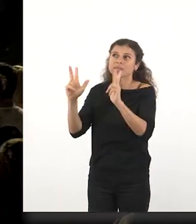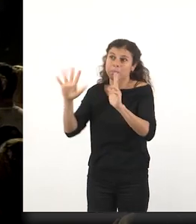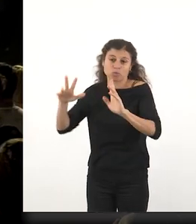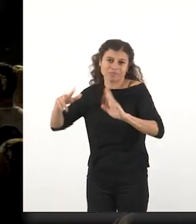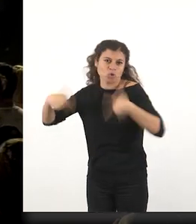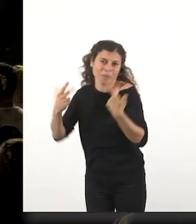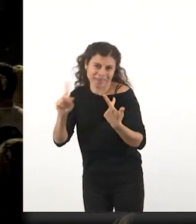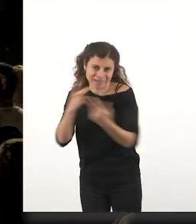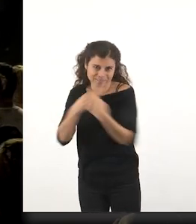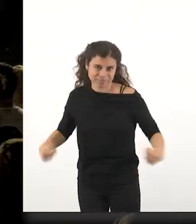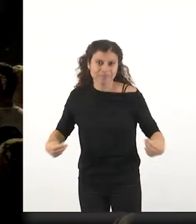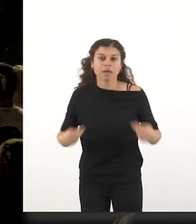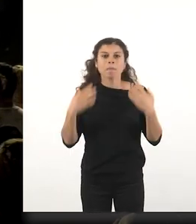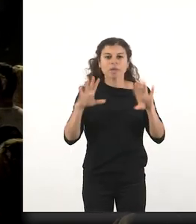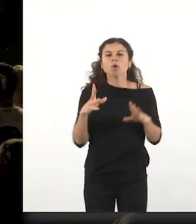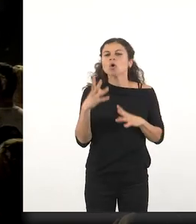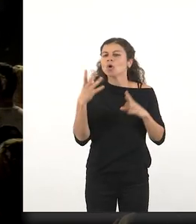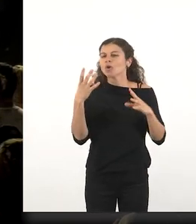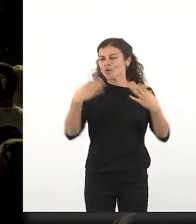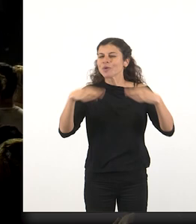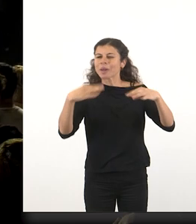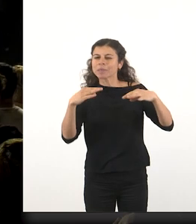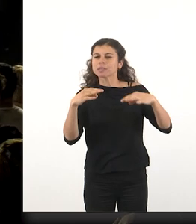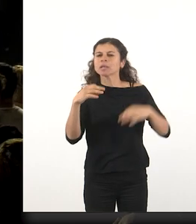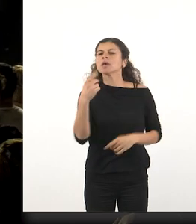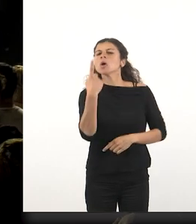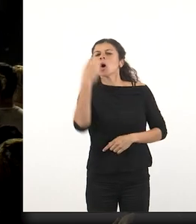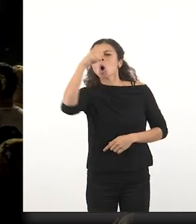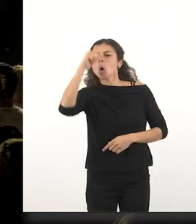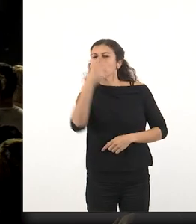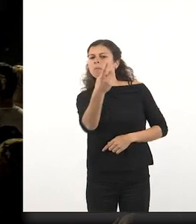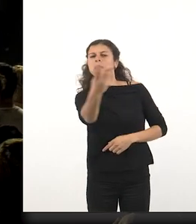allí. Hay más de un tío sentado atrás con otros tíos mirándome así.